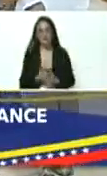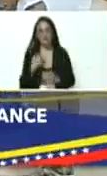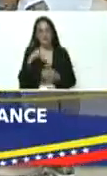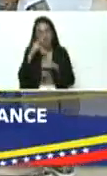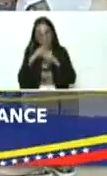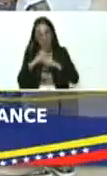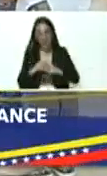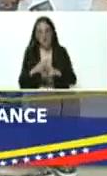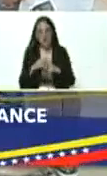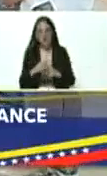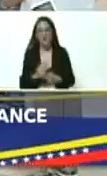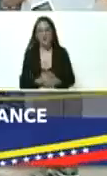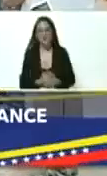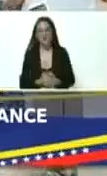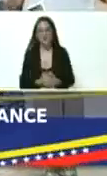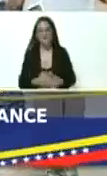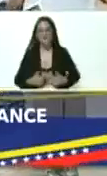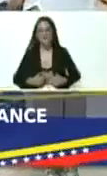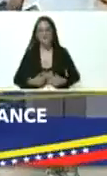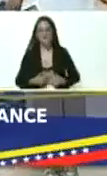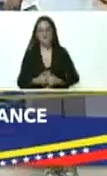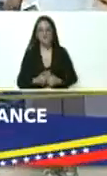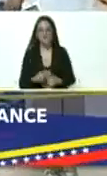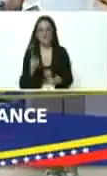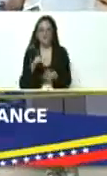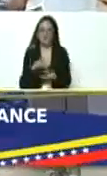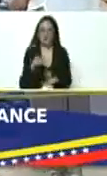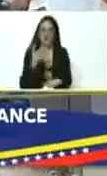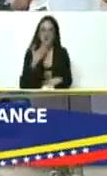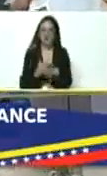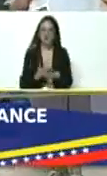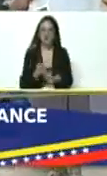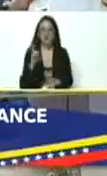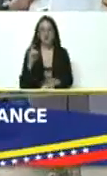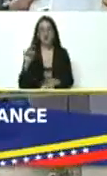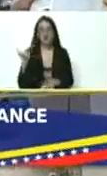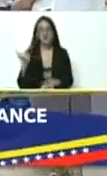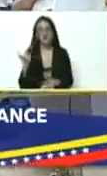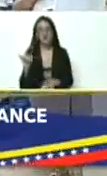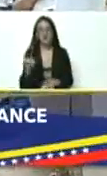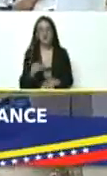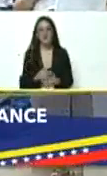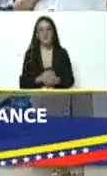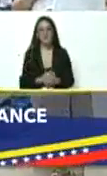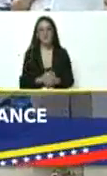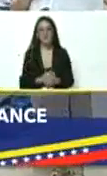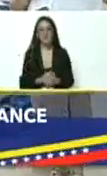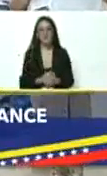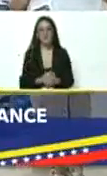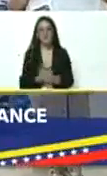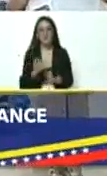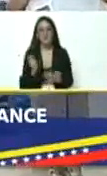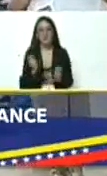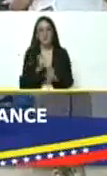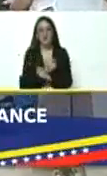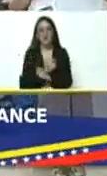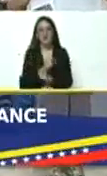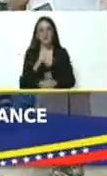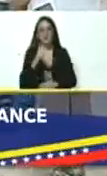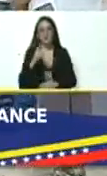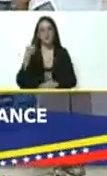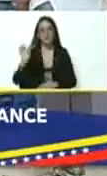honor, vaya, contar con su presencia aquí en este CDI. Es un CDI que dando un cambio